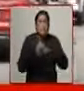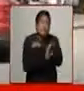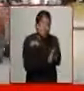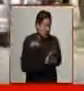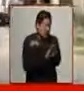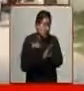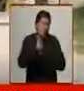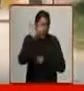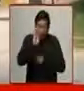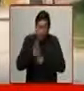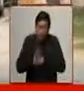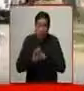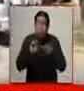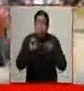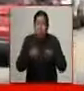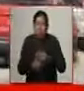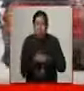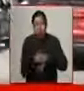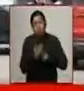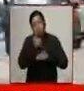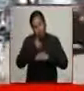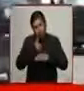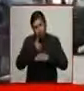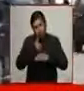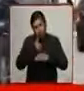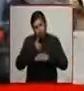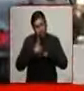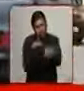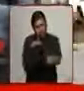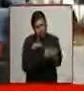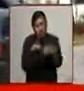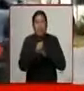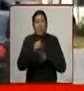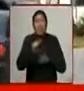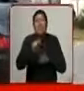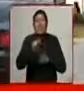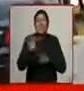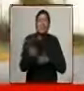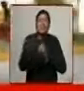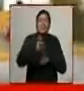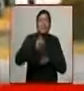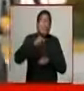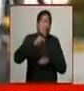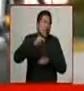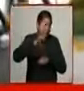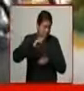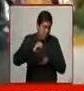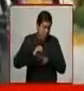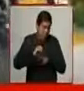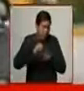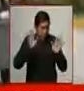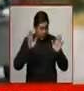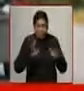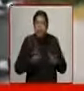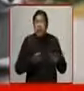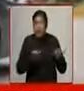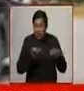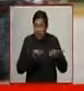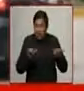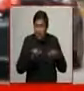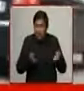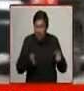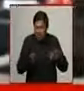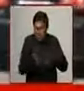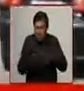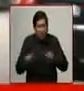del lado del Brasil puede entrar por las fronteras del municipio de San Ignacio de Velasco. Como también hemos determinado, ¿no?, el cierre